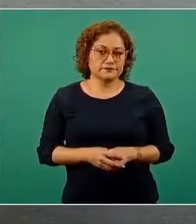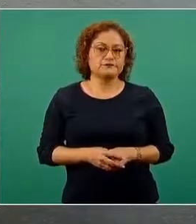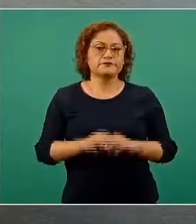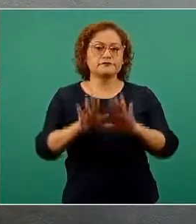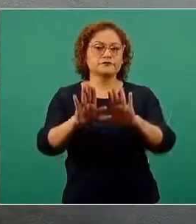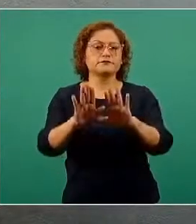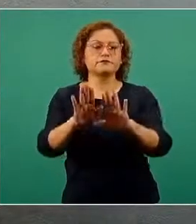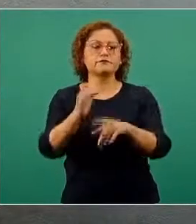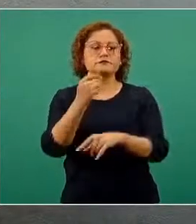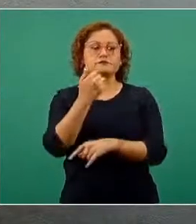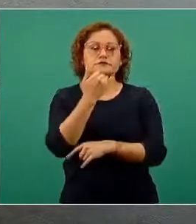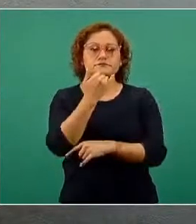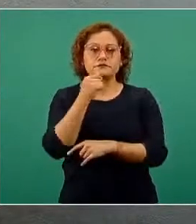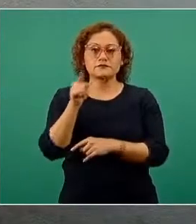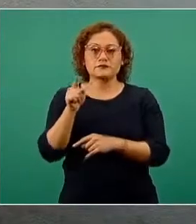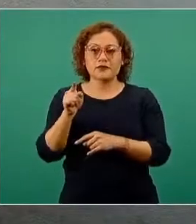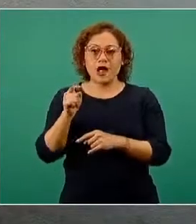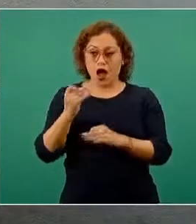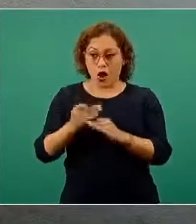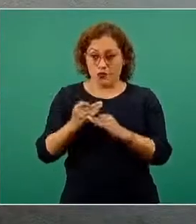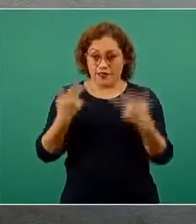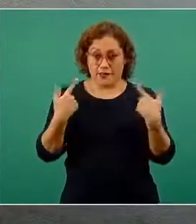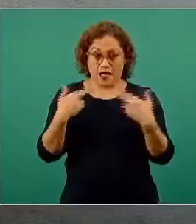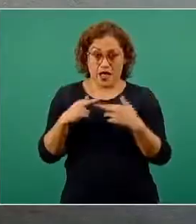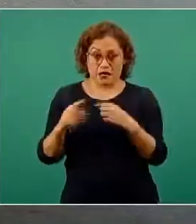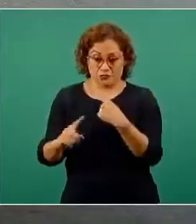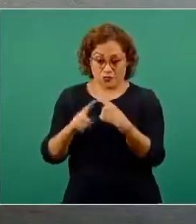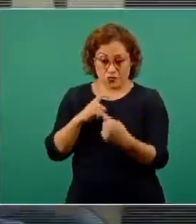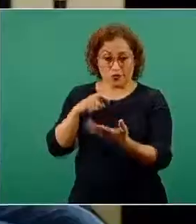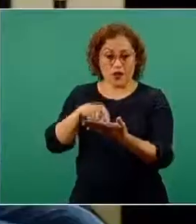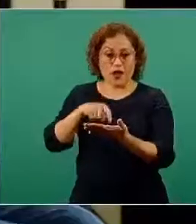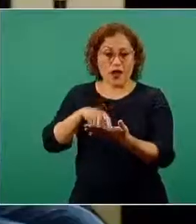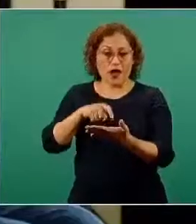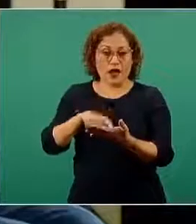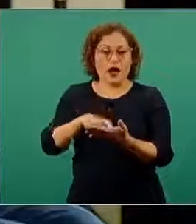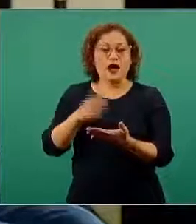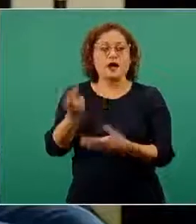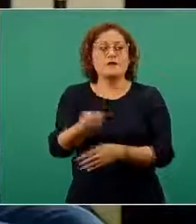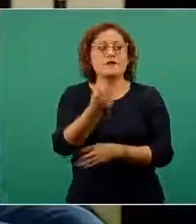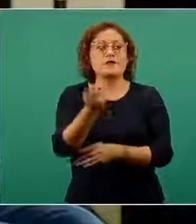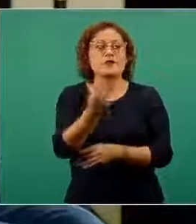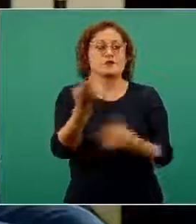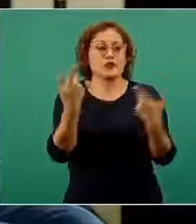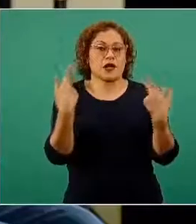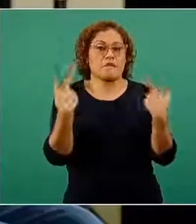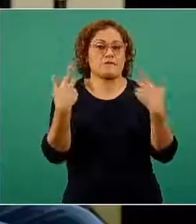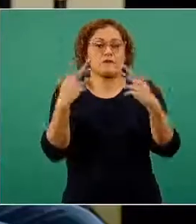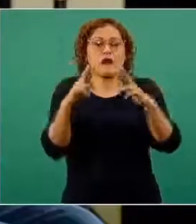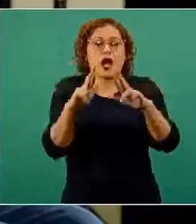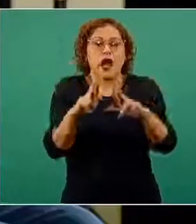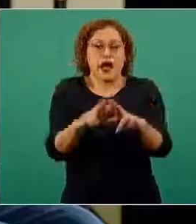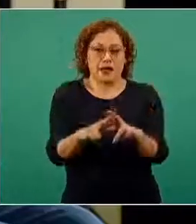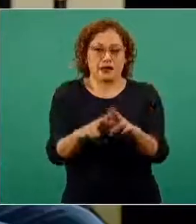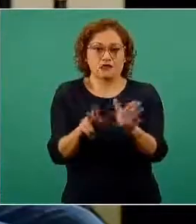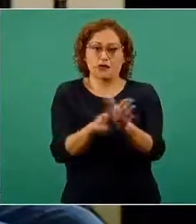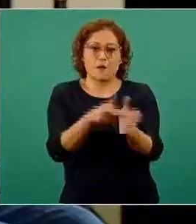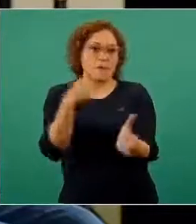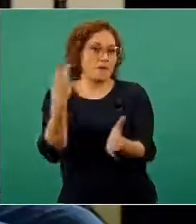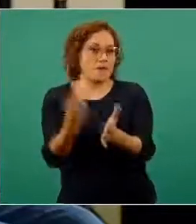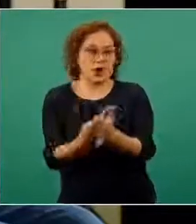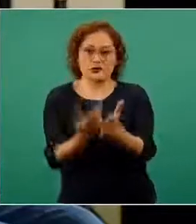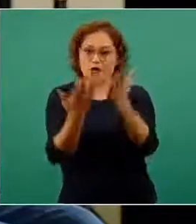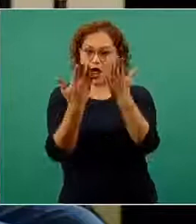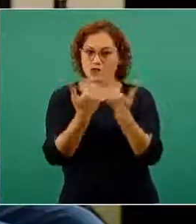Rápido, el personal docente nos mandan un mensaje que si personas que están contratadas eventualmente, o sea, cuyas plazas no son fijas, yo no sé si esto significa